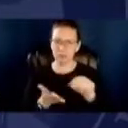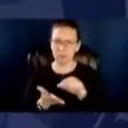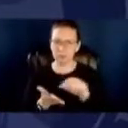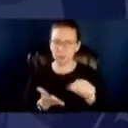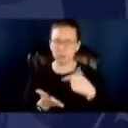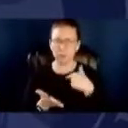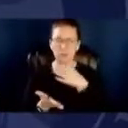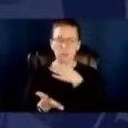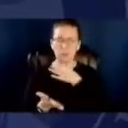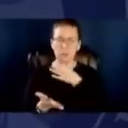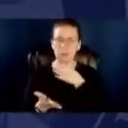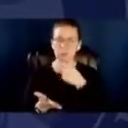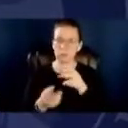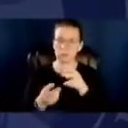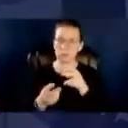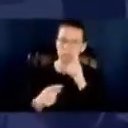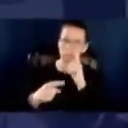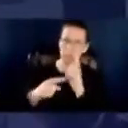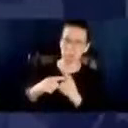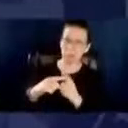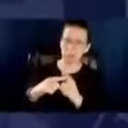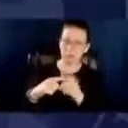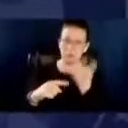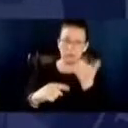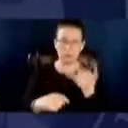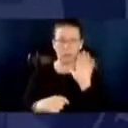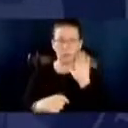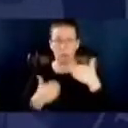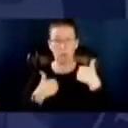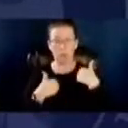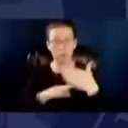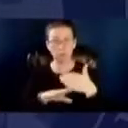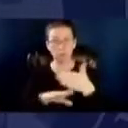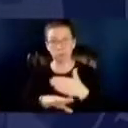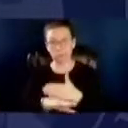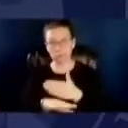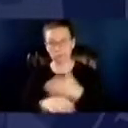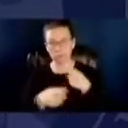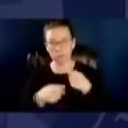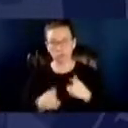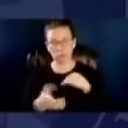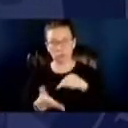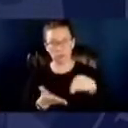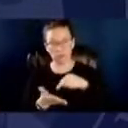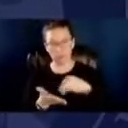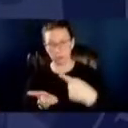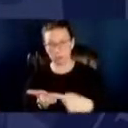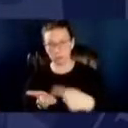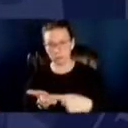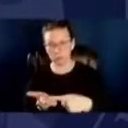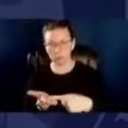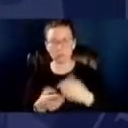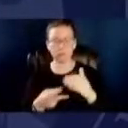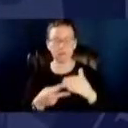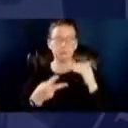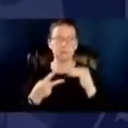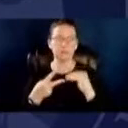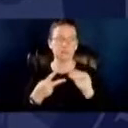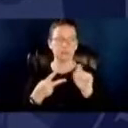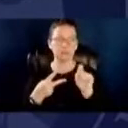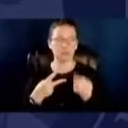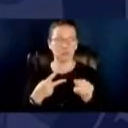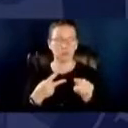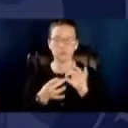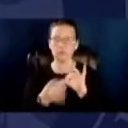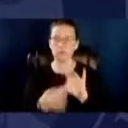incluso, decía, recalca, que estén ligados sobre todo con Rusia. Bueno, vemos que por ahora, para la secretaria del Tesoro Janet Yellen,